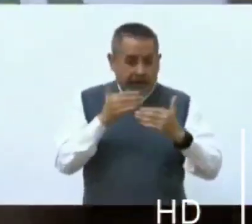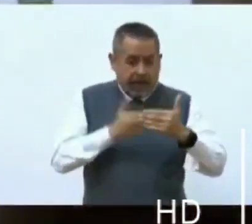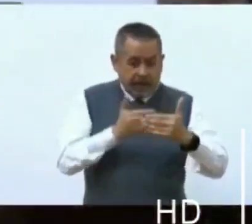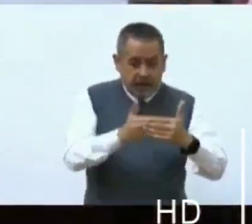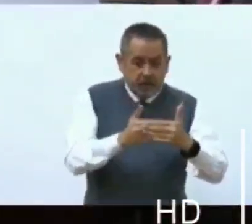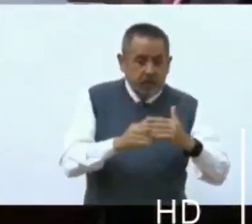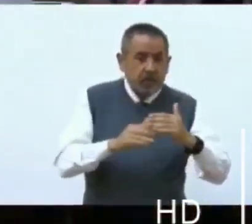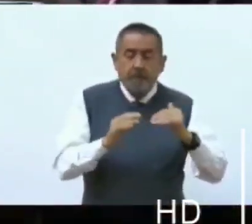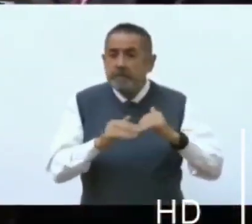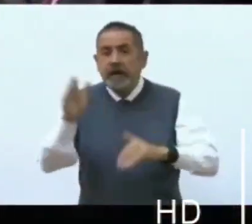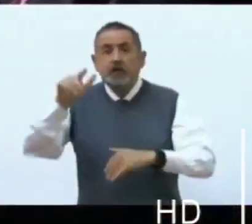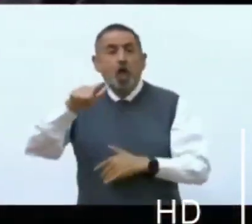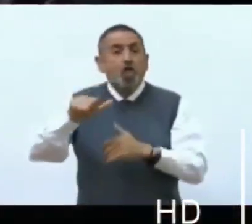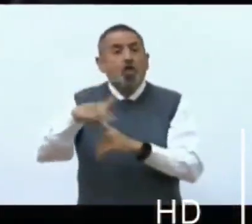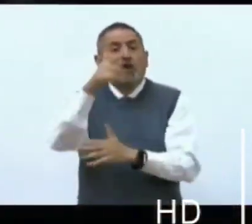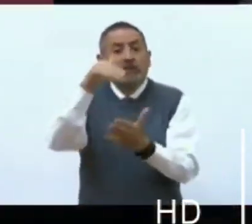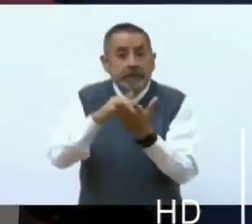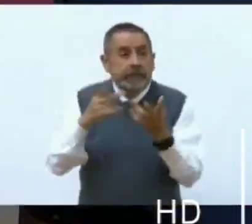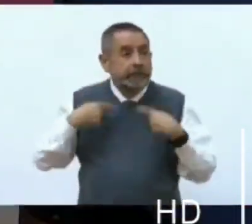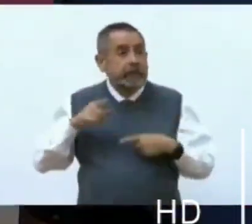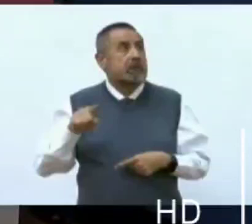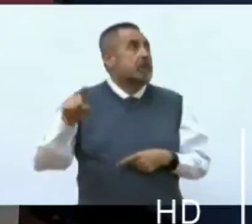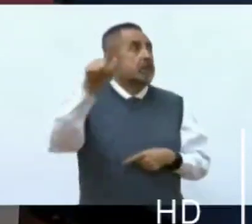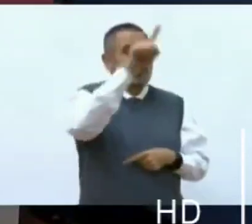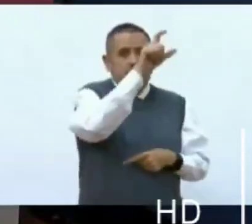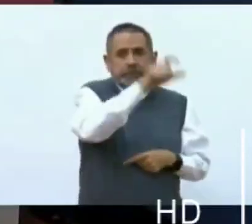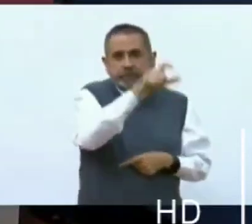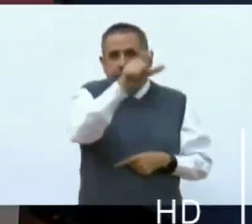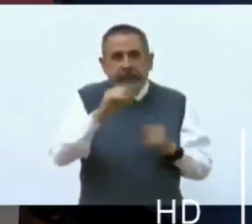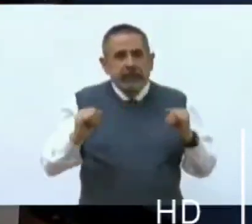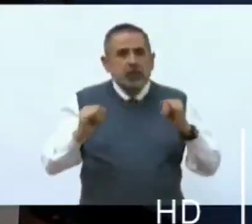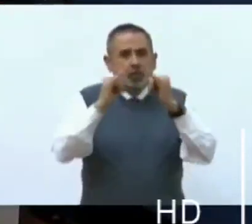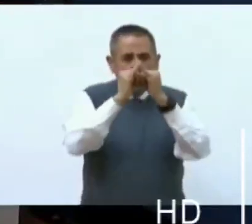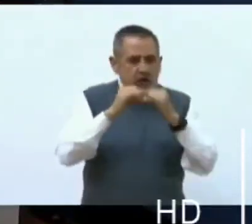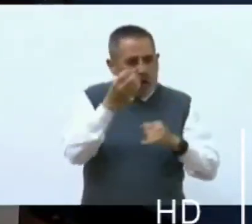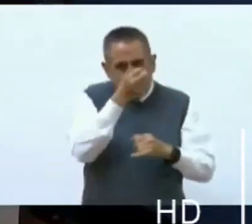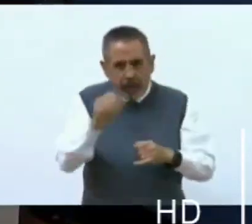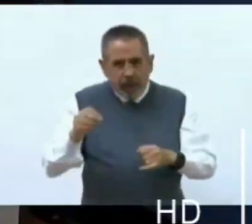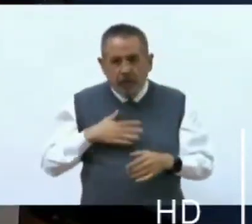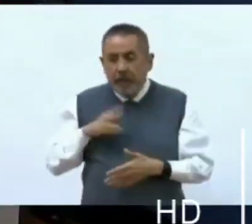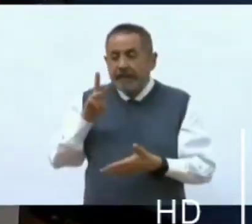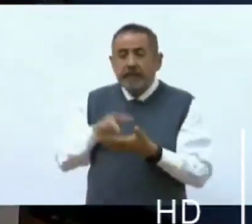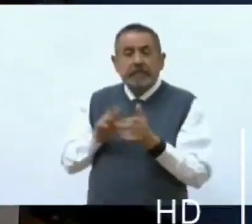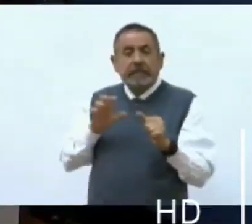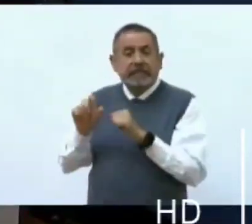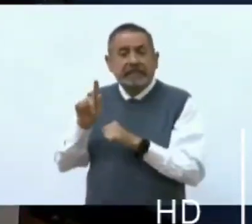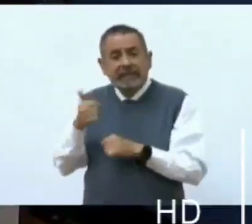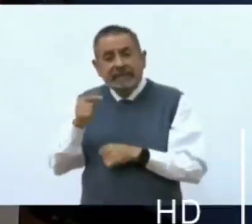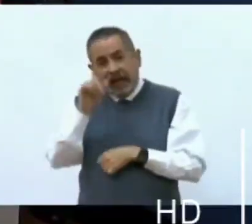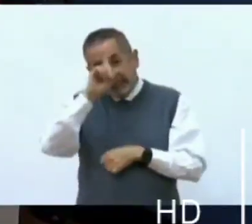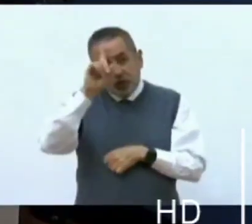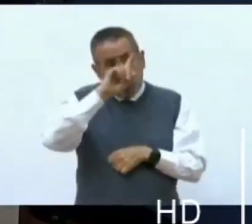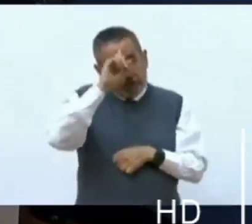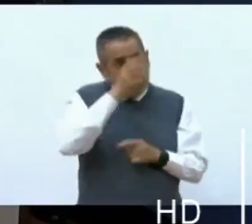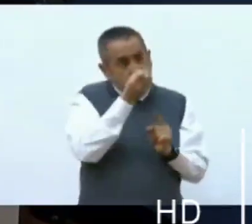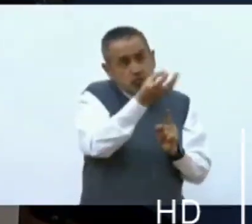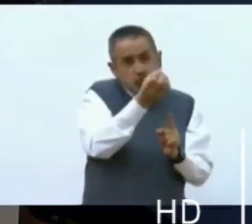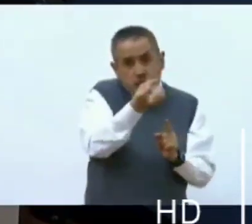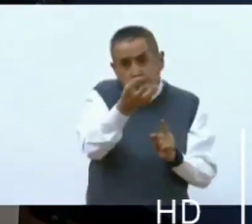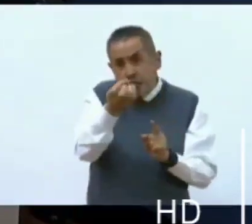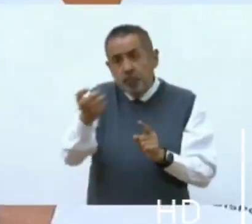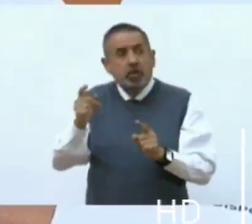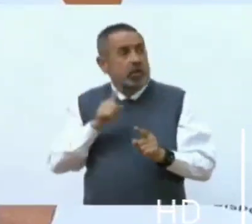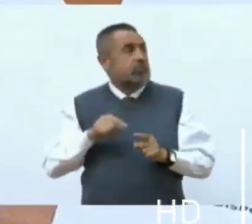sujetos obligados. Hasta hoy hemos podido brindar 3.676 asesorías y acompañamientos a los sujetos